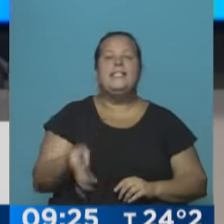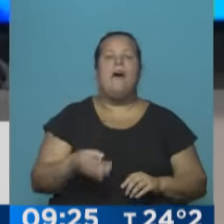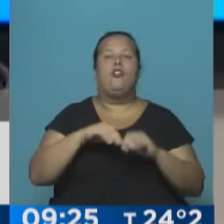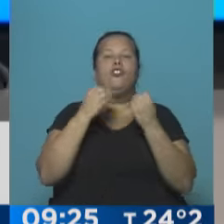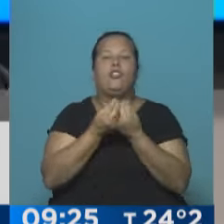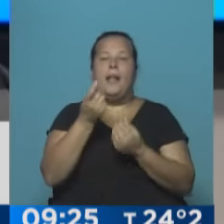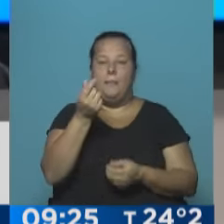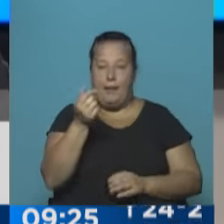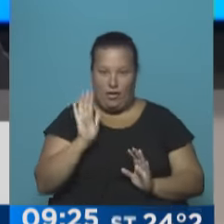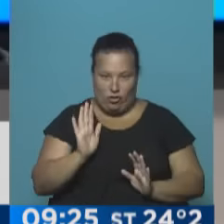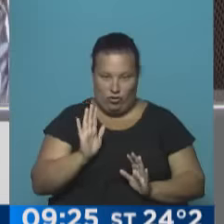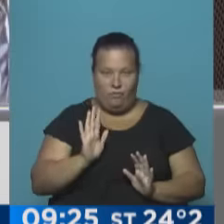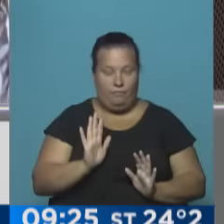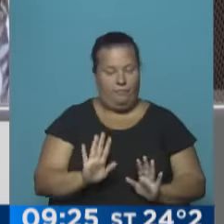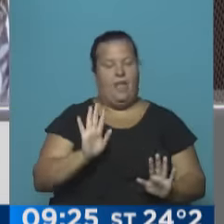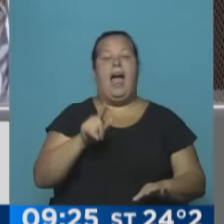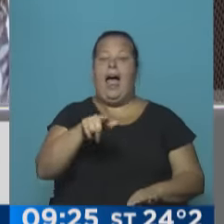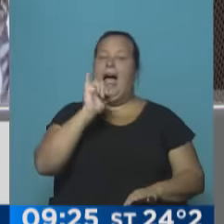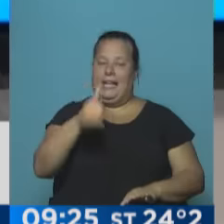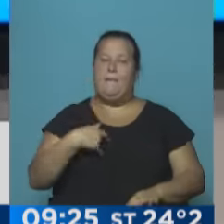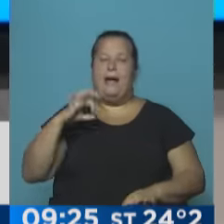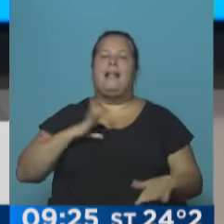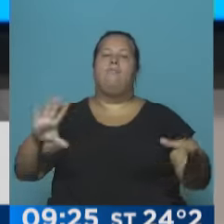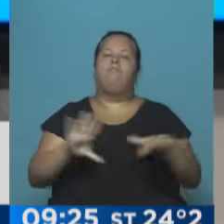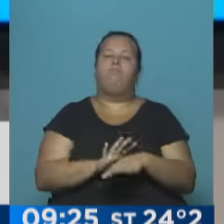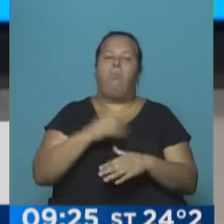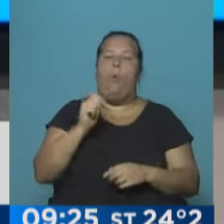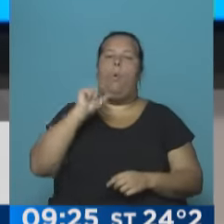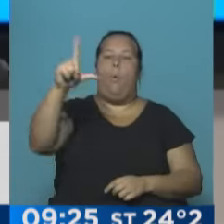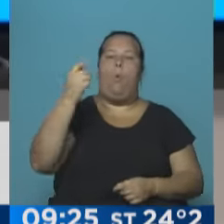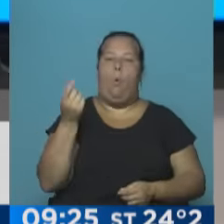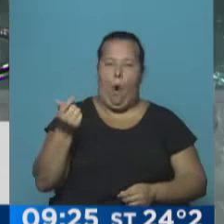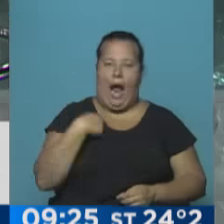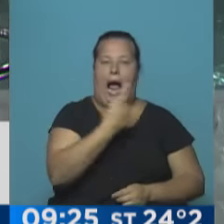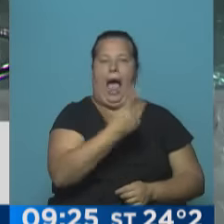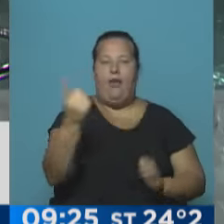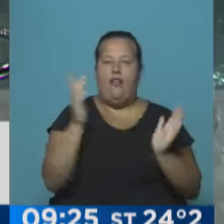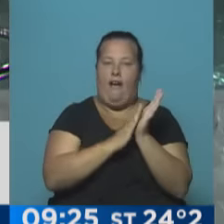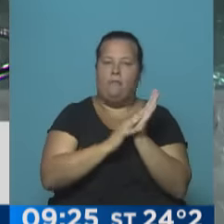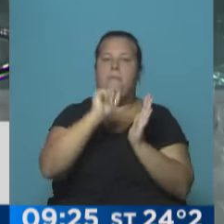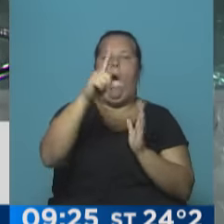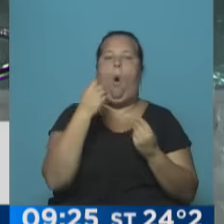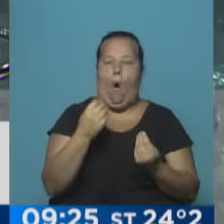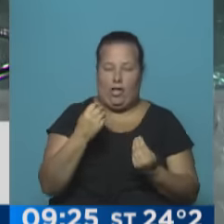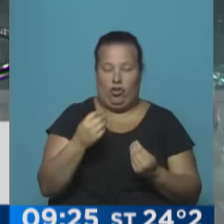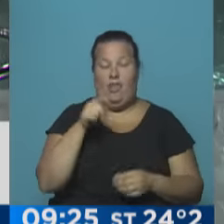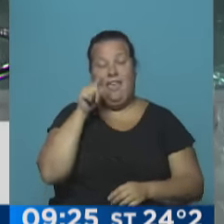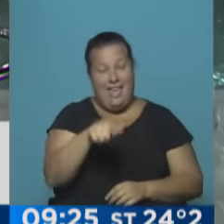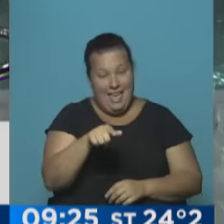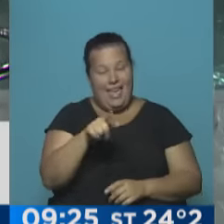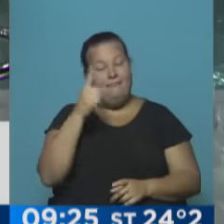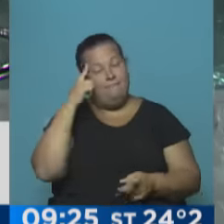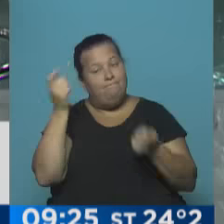cuadros tarifarios Okay es decir ahí sí vamos a saber cuánto incide en la factura de cada uno Este aumento y ahí había